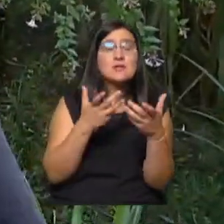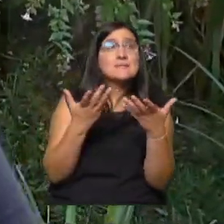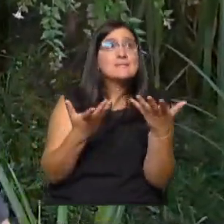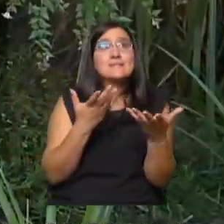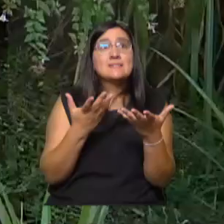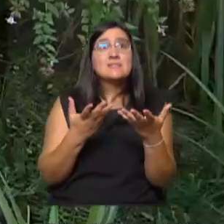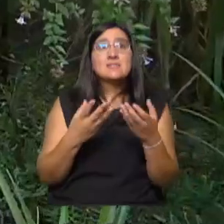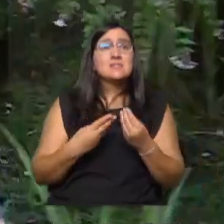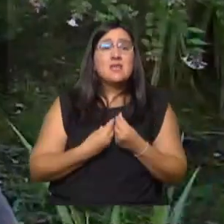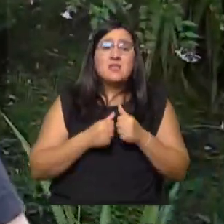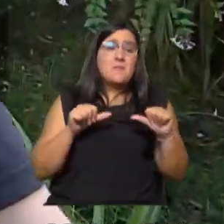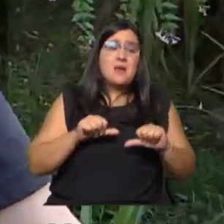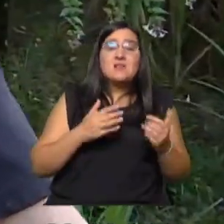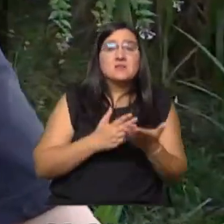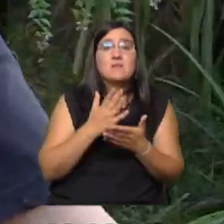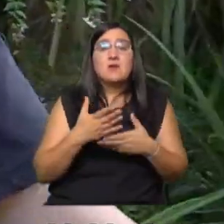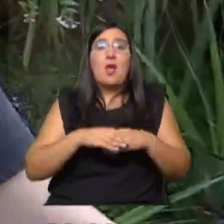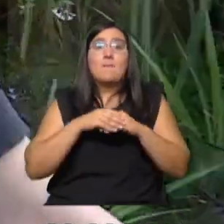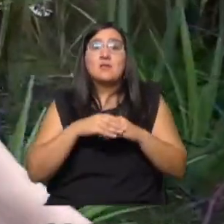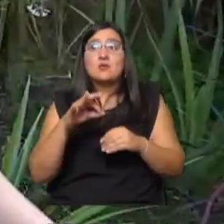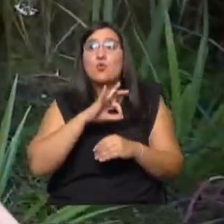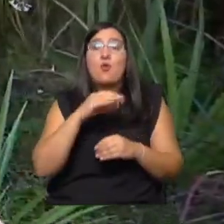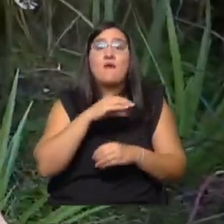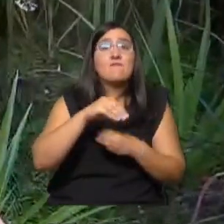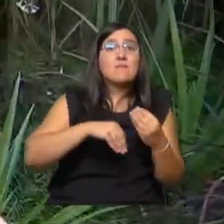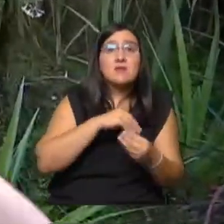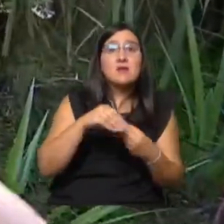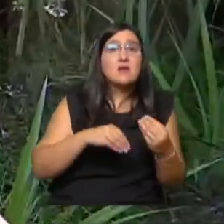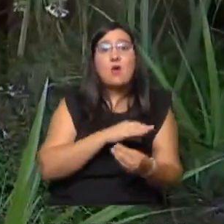está mal y siempre los amigos, la familia o algún vecino...